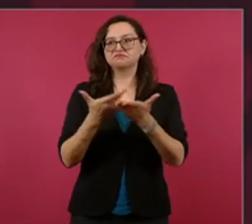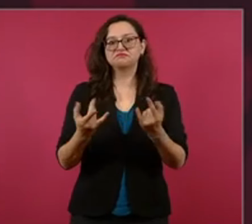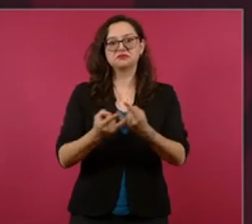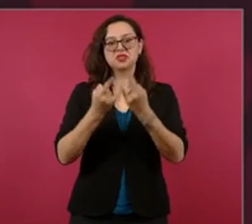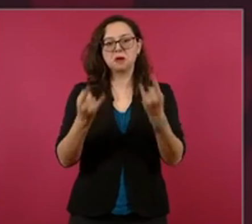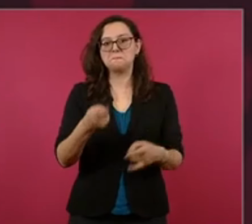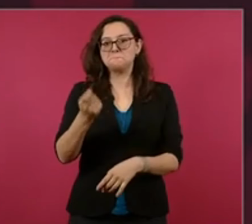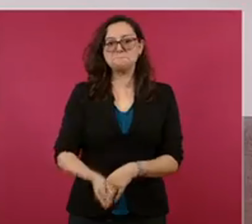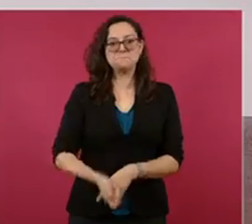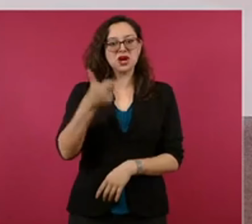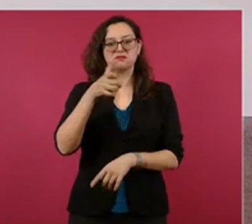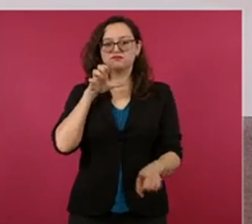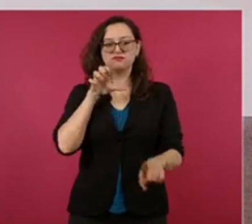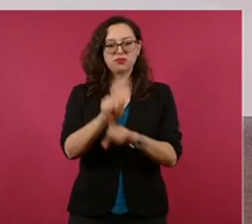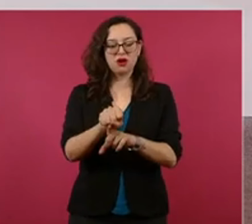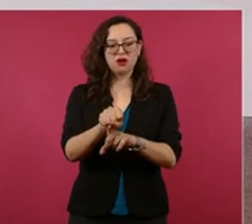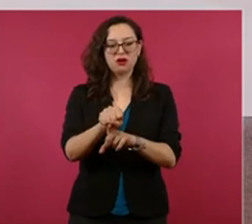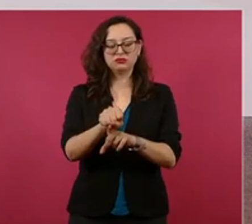histórico.